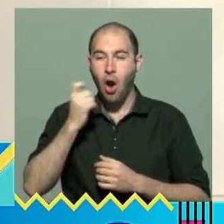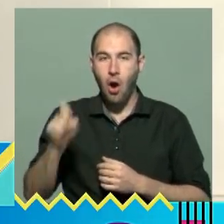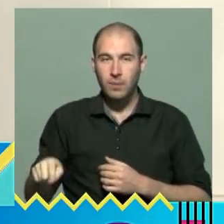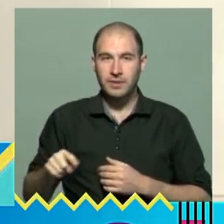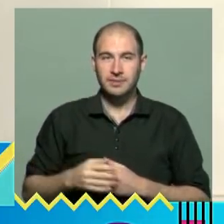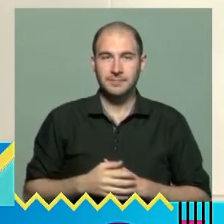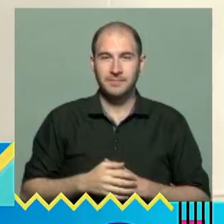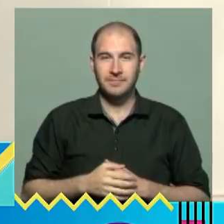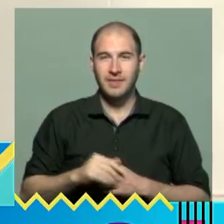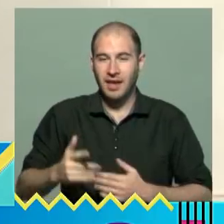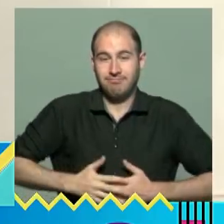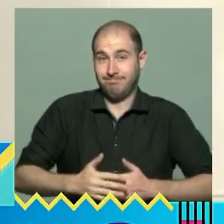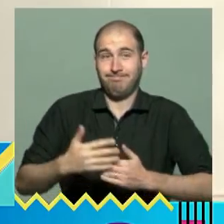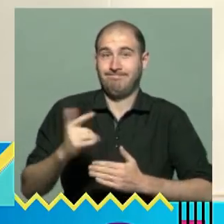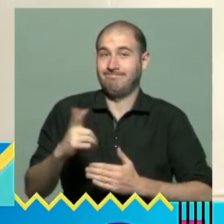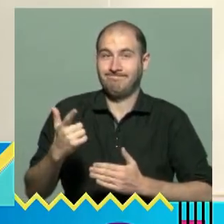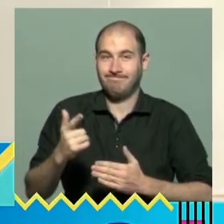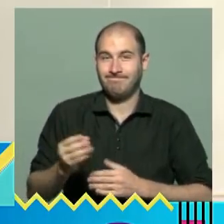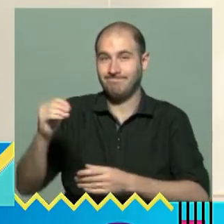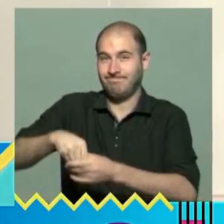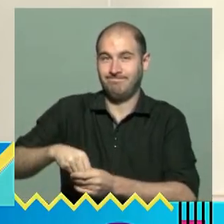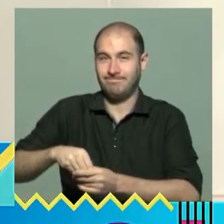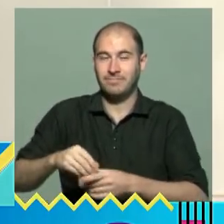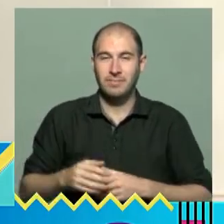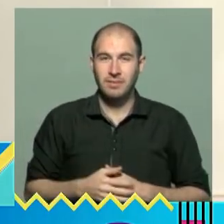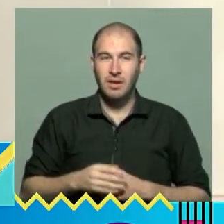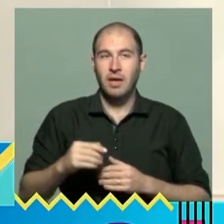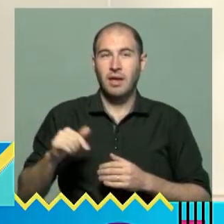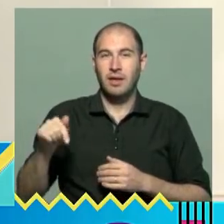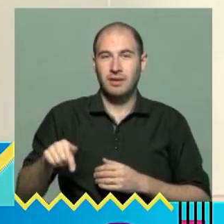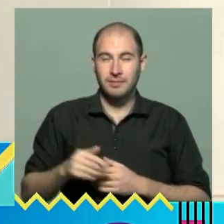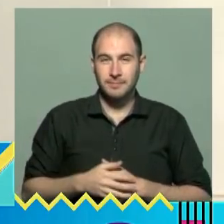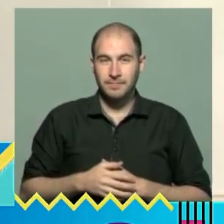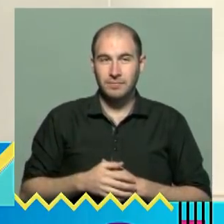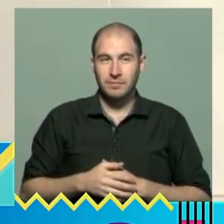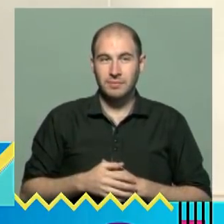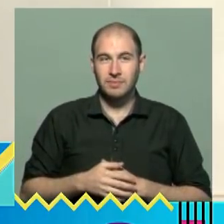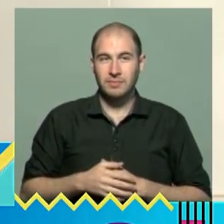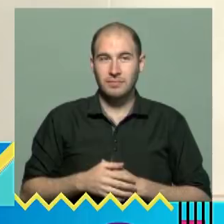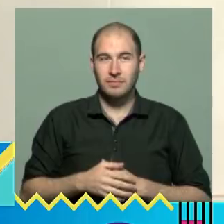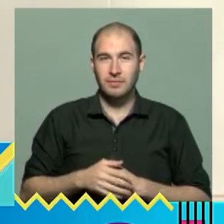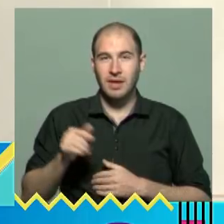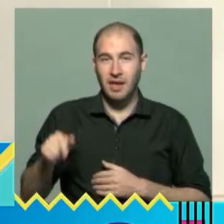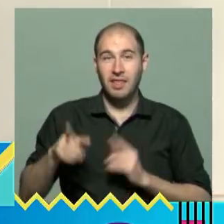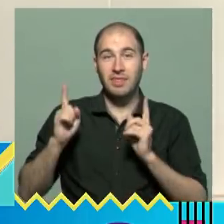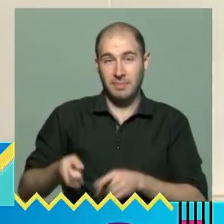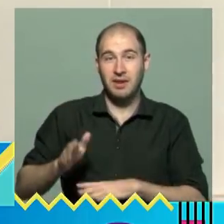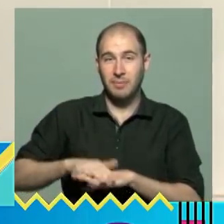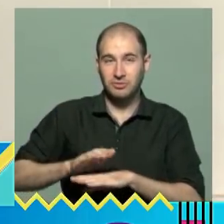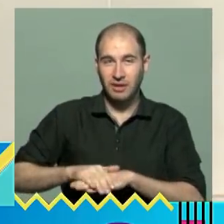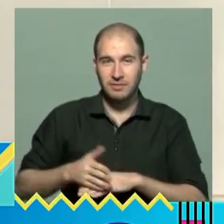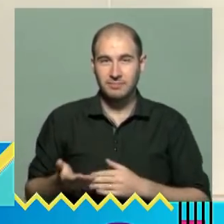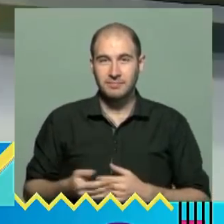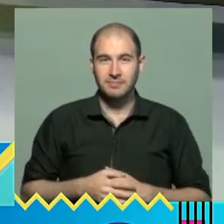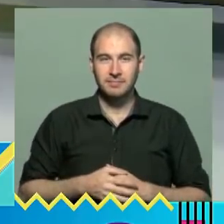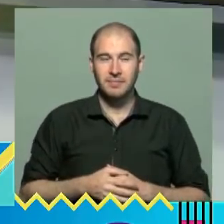no es gestante ni es partícipe en cierto punto de la objeción de él también es responsable en cierto